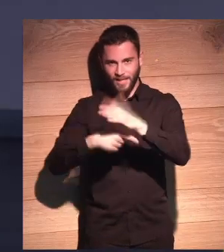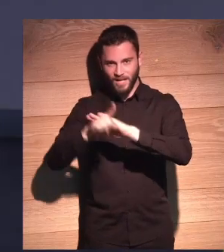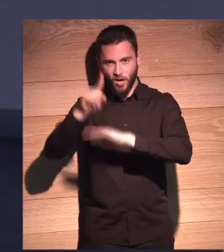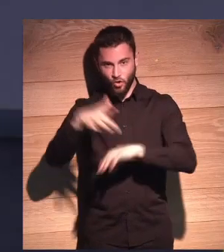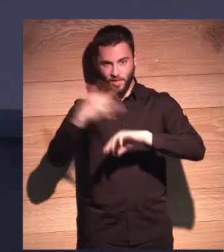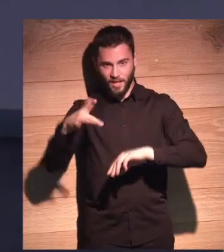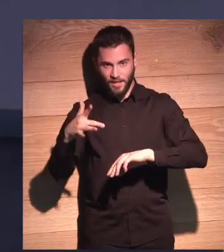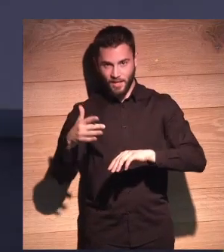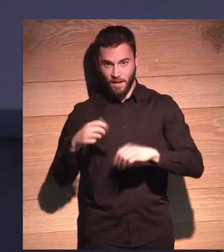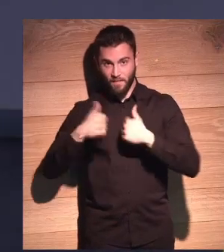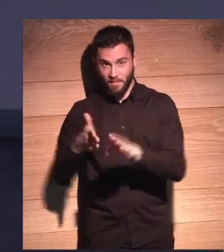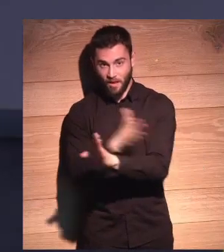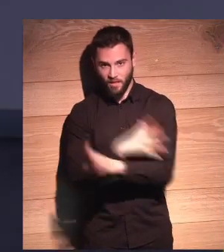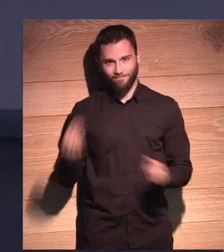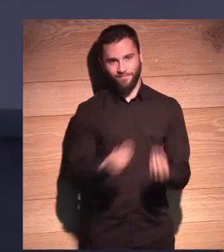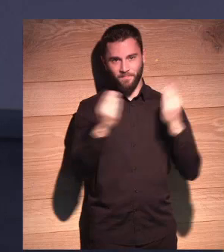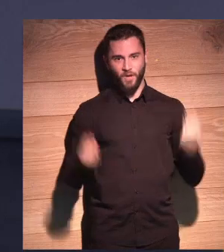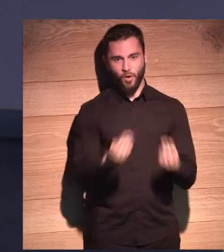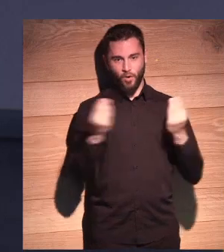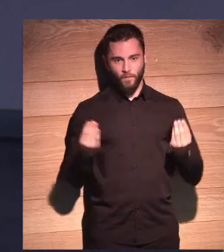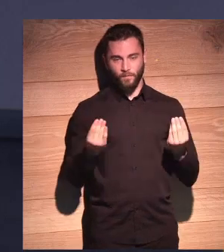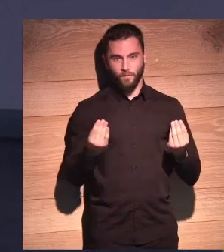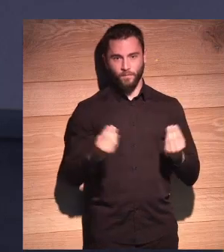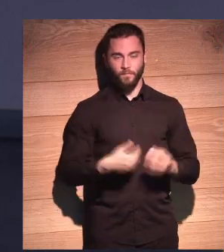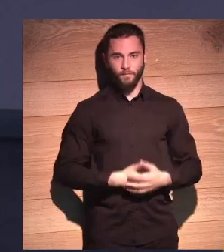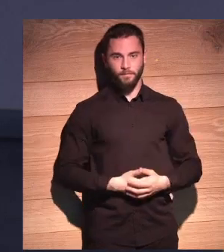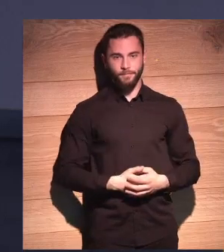antes comencemos, mejor. Y